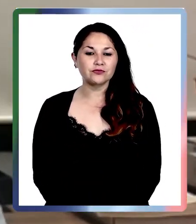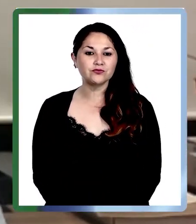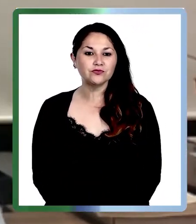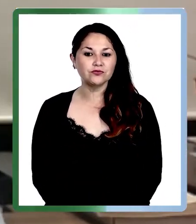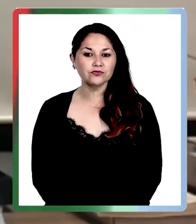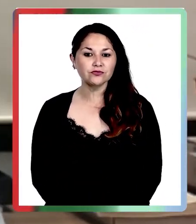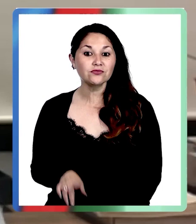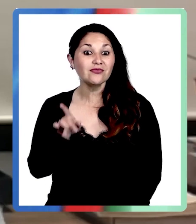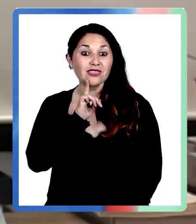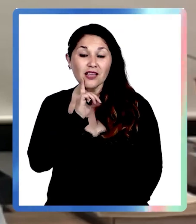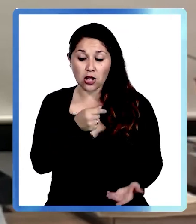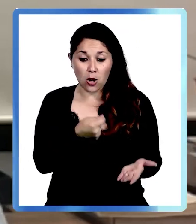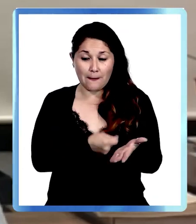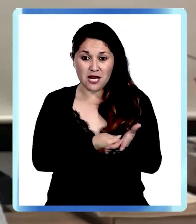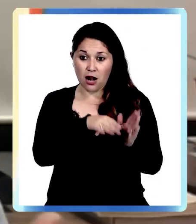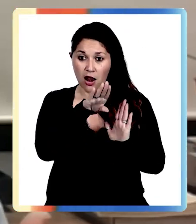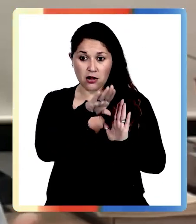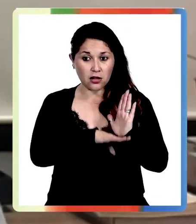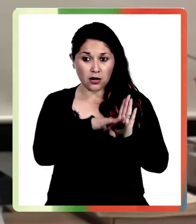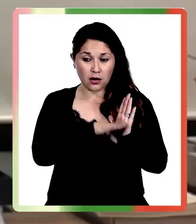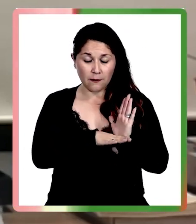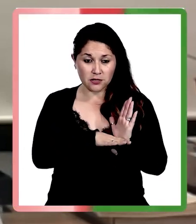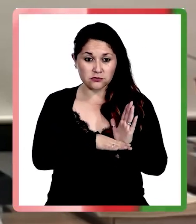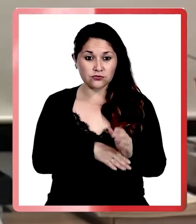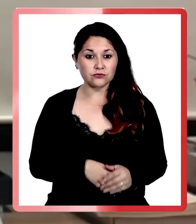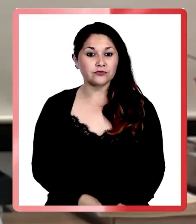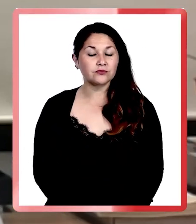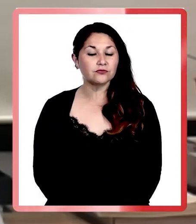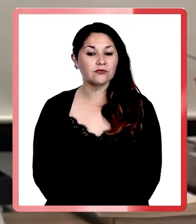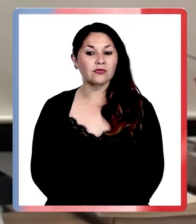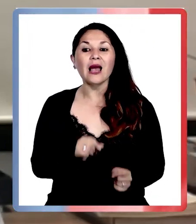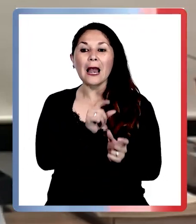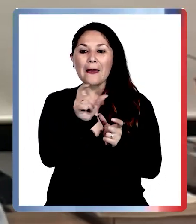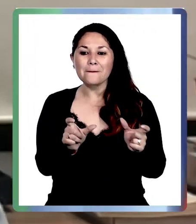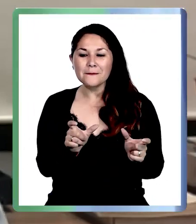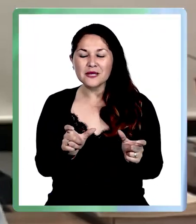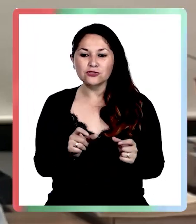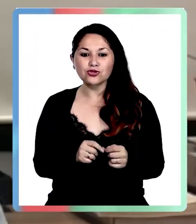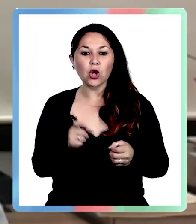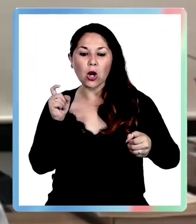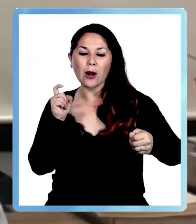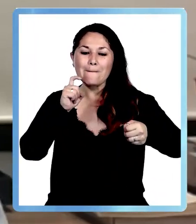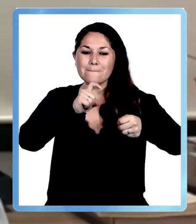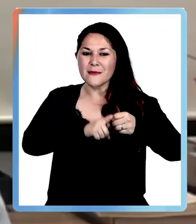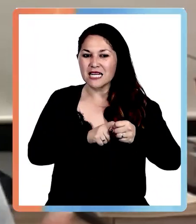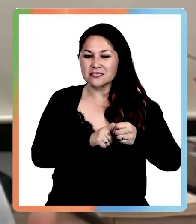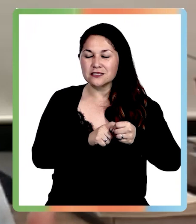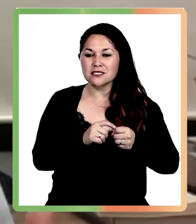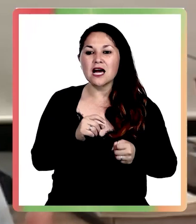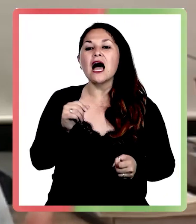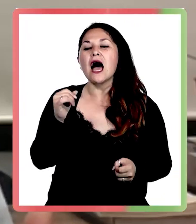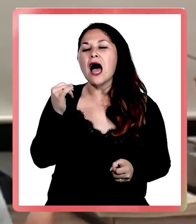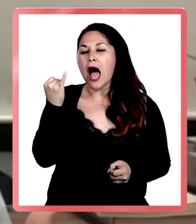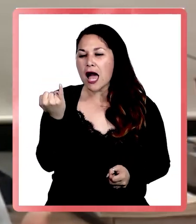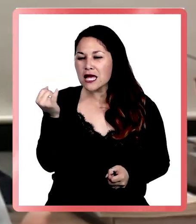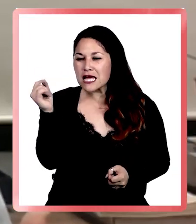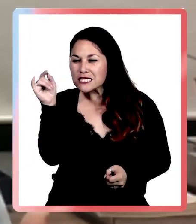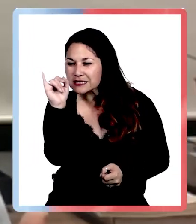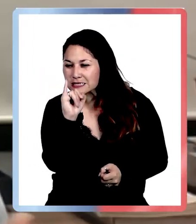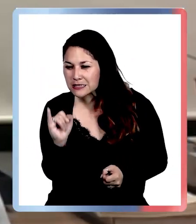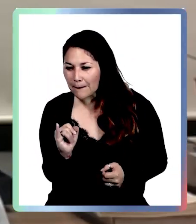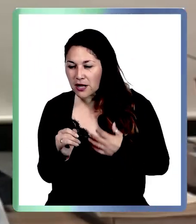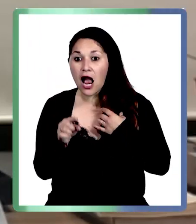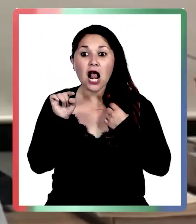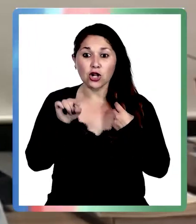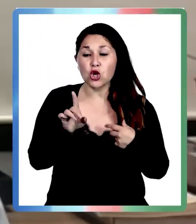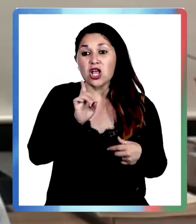ser un cobro menor, van a disminuir los cobros para los pacientes que están afiliados a la ISAPRE. Por lo tanto, ¿qué es lo que se calcula? Que las ISAPRE van